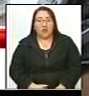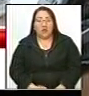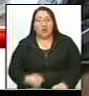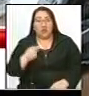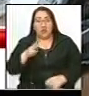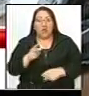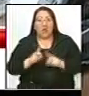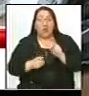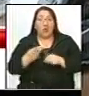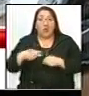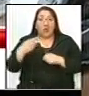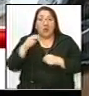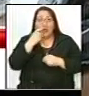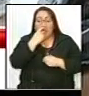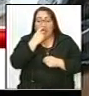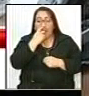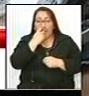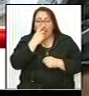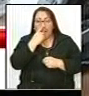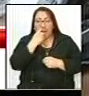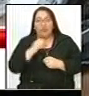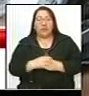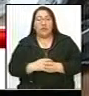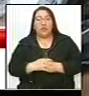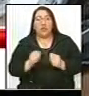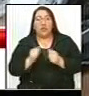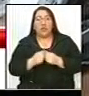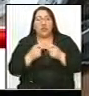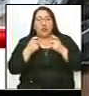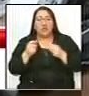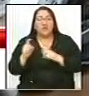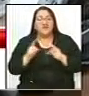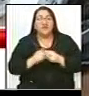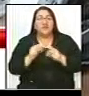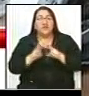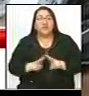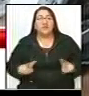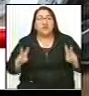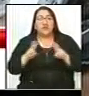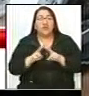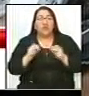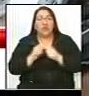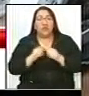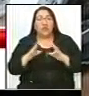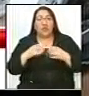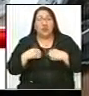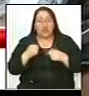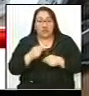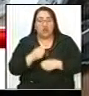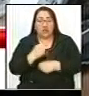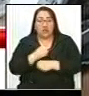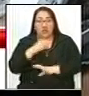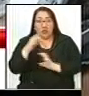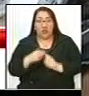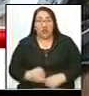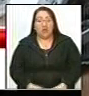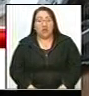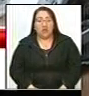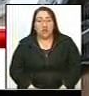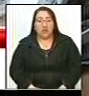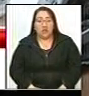los costos, la verificación de la validez o la viabilidad del proyecto en